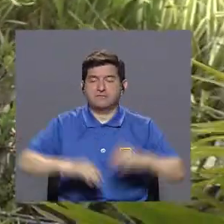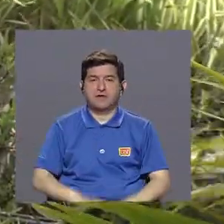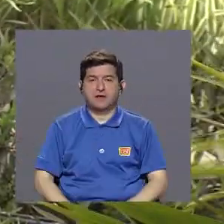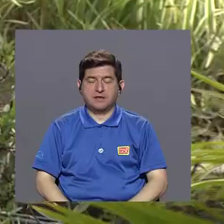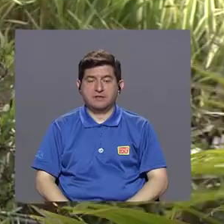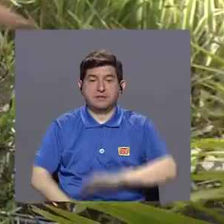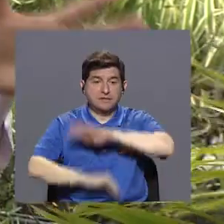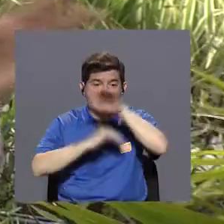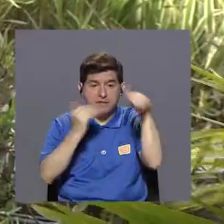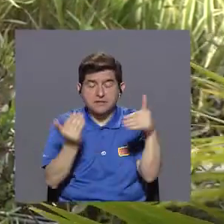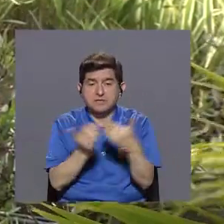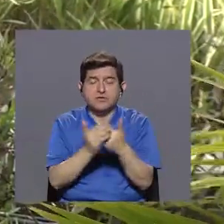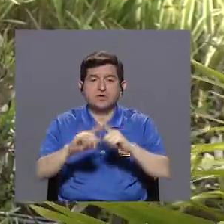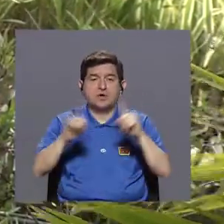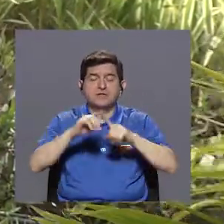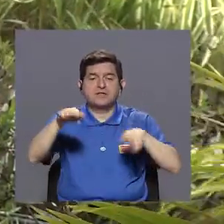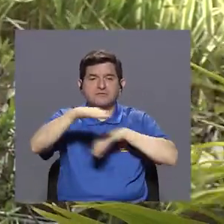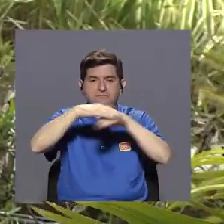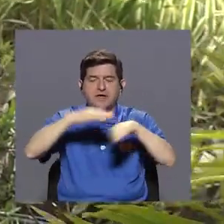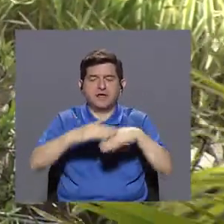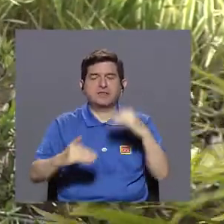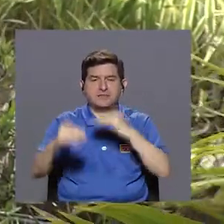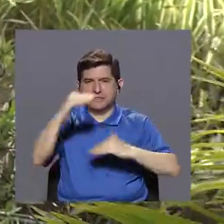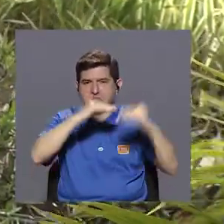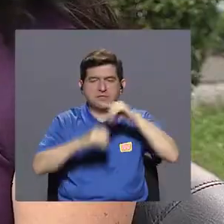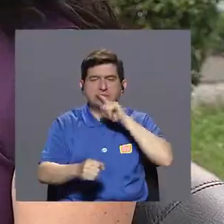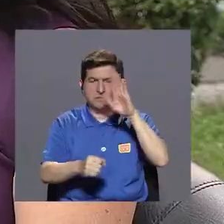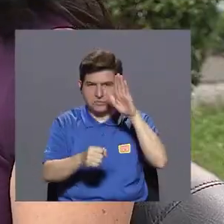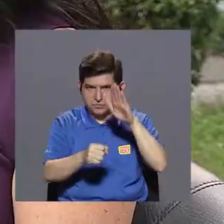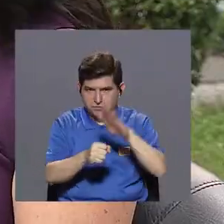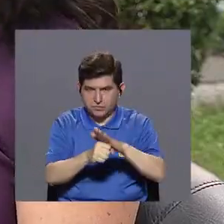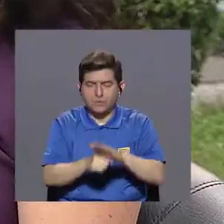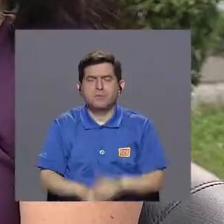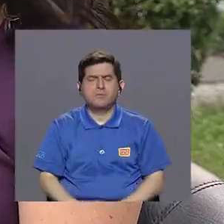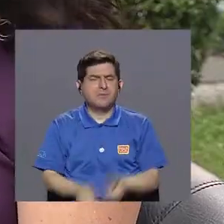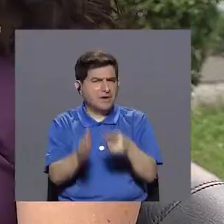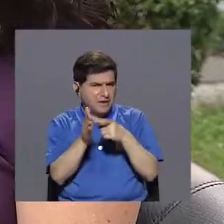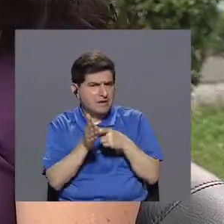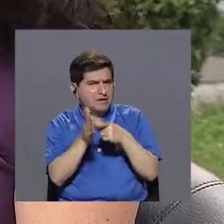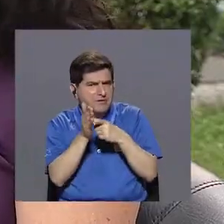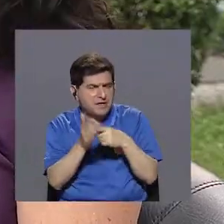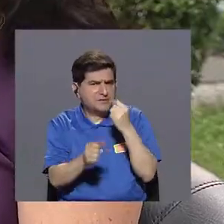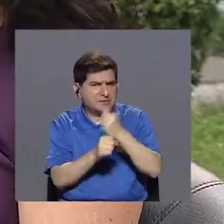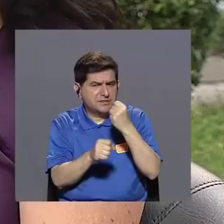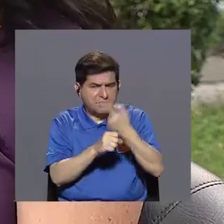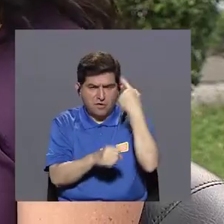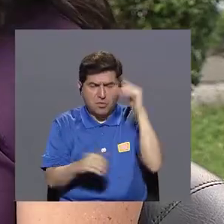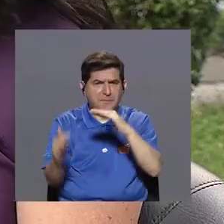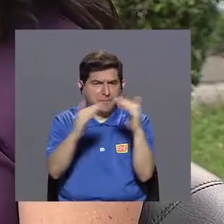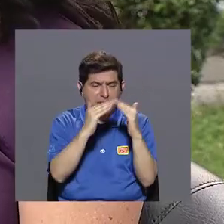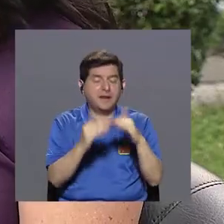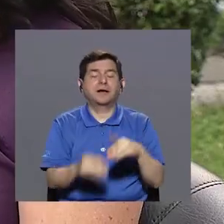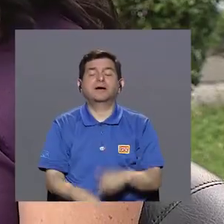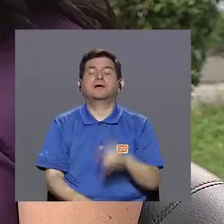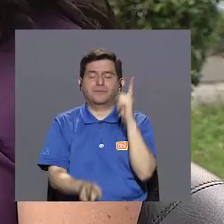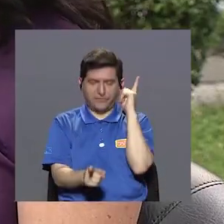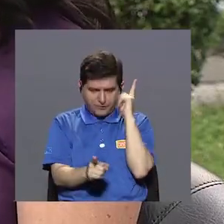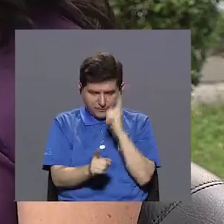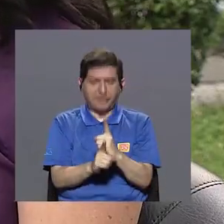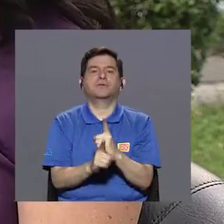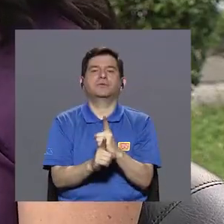espacios. Es más, estamos en todas las sedes y recintos también. También. Tienen que cumplir, me imagino, con por lo menos el requisito que sea trabajo para la comunidad,